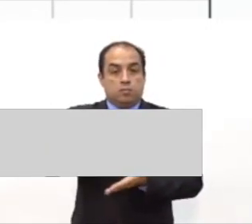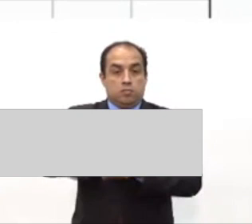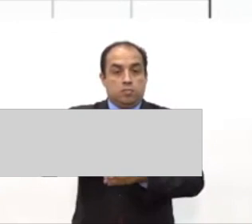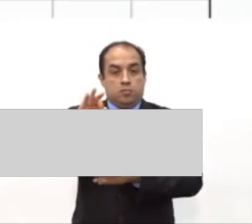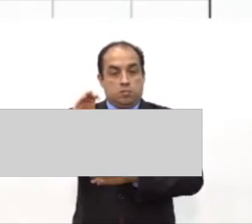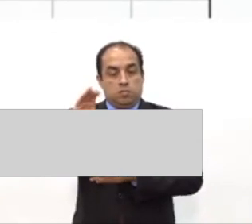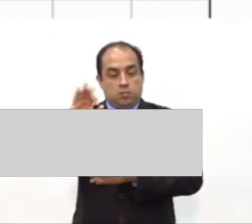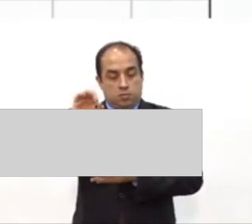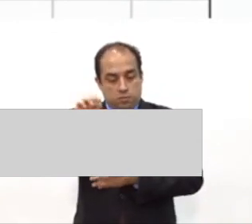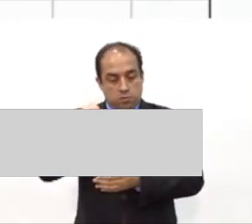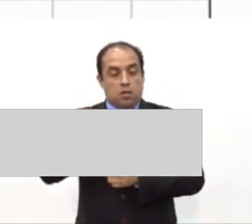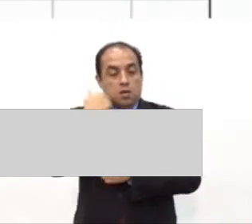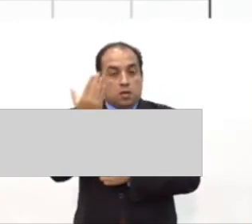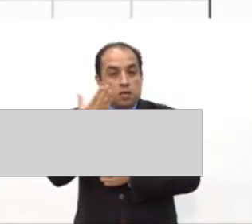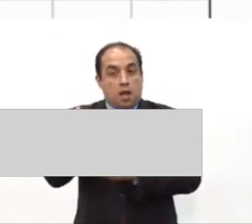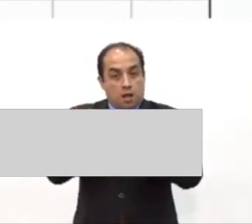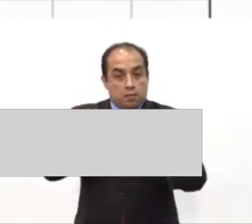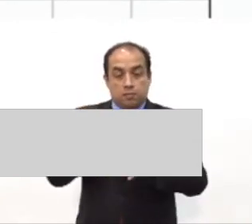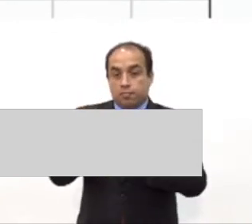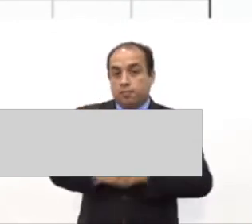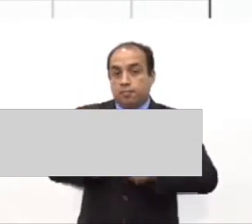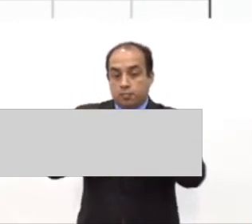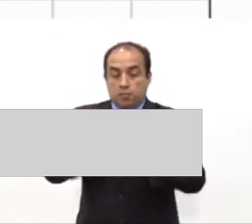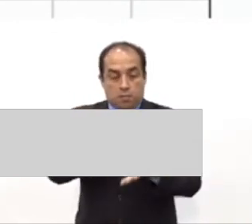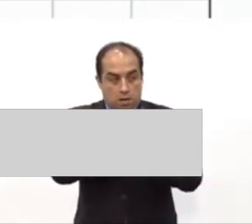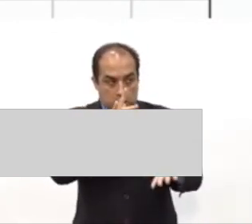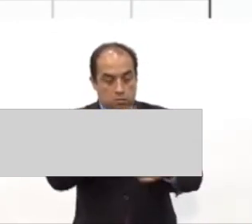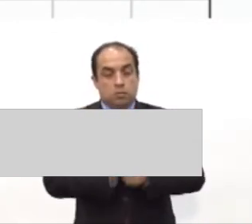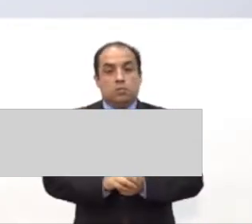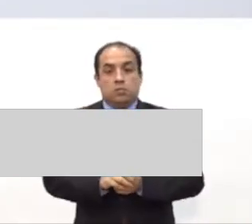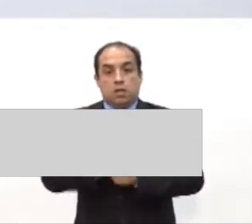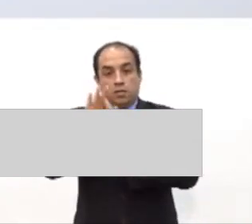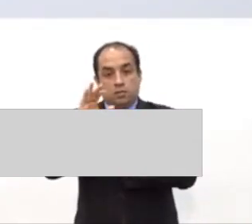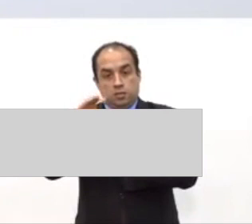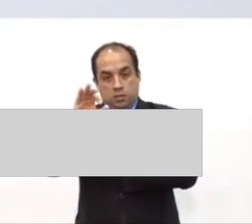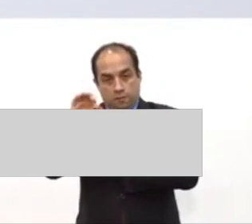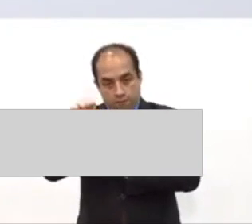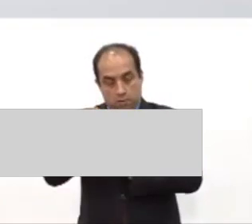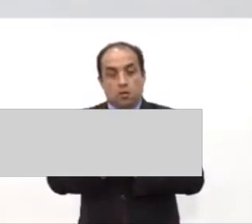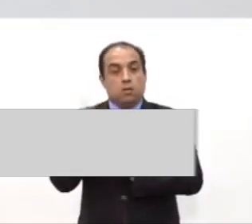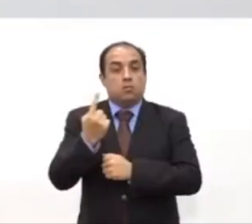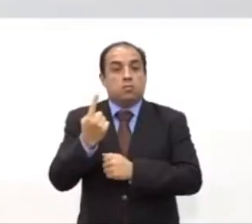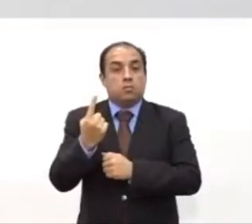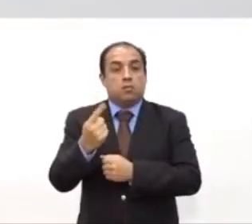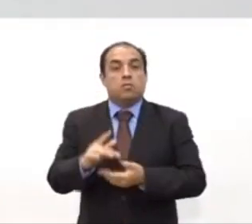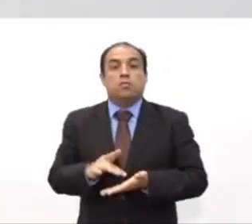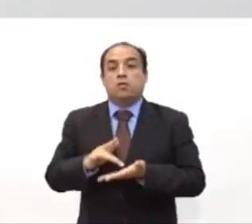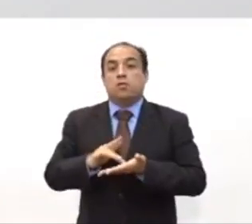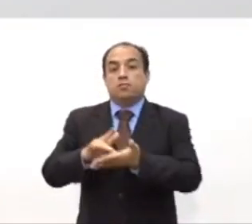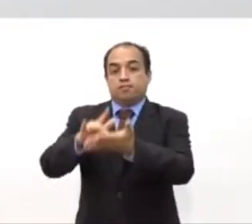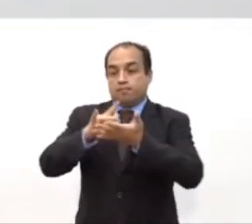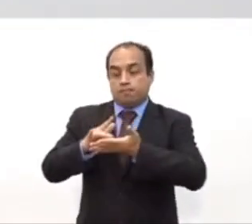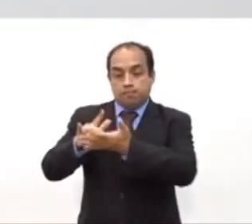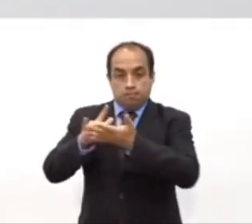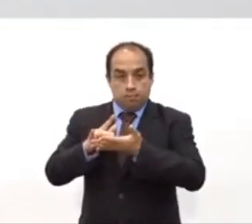5 horas luego del incendio acontecido en la madrugada del pasado sábado 9 de enero en el puesto central de control ubicado en la colonia centro